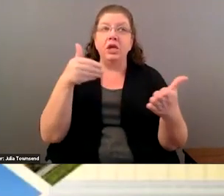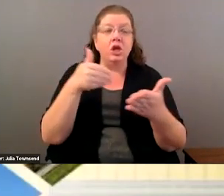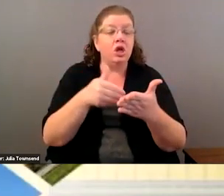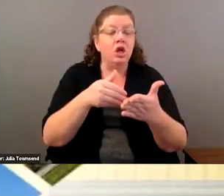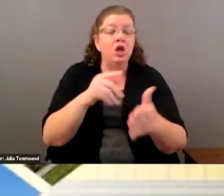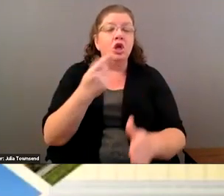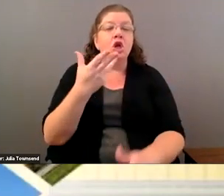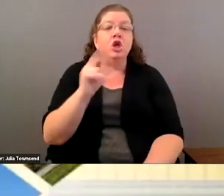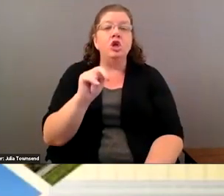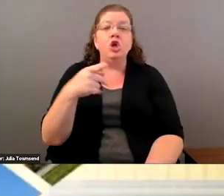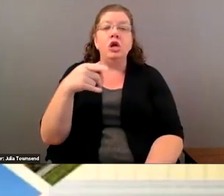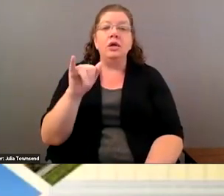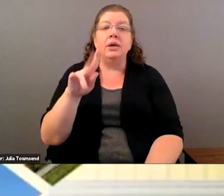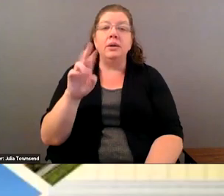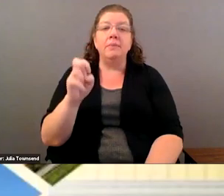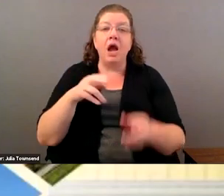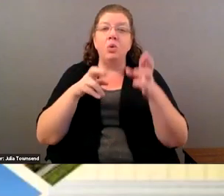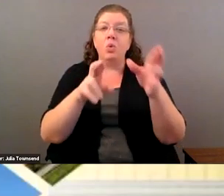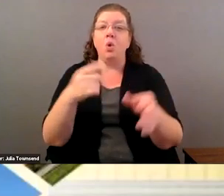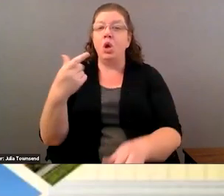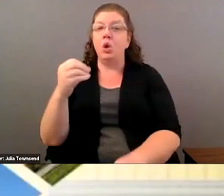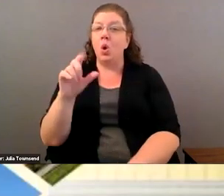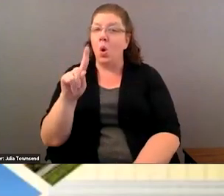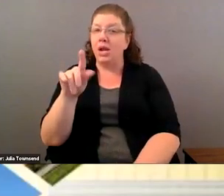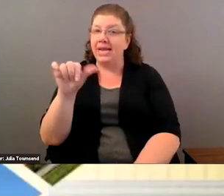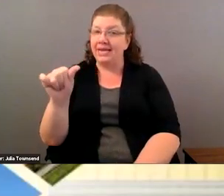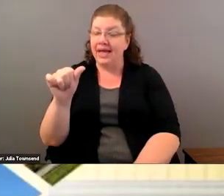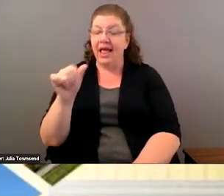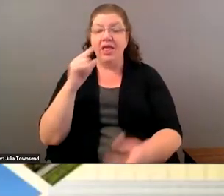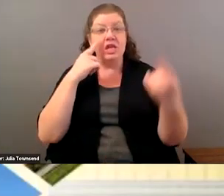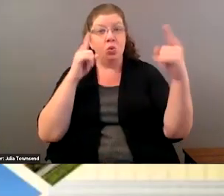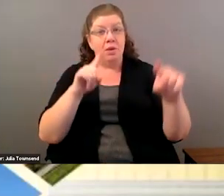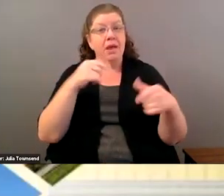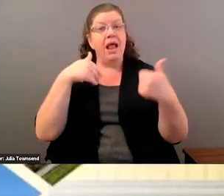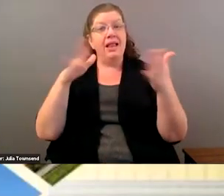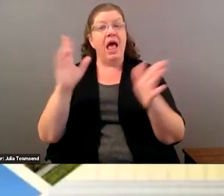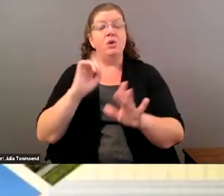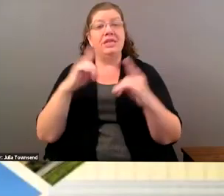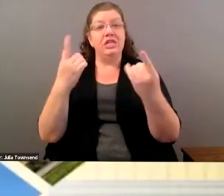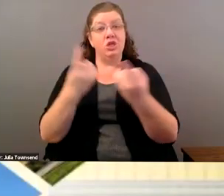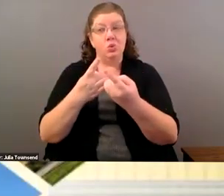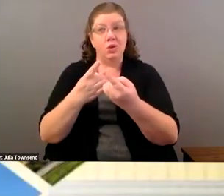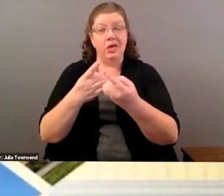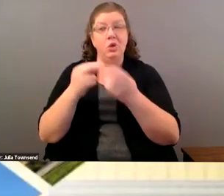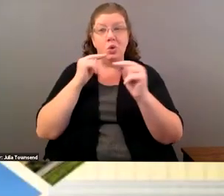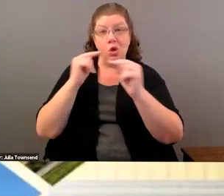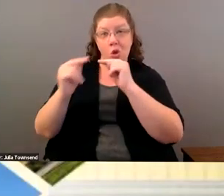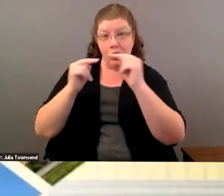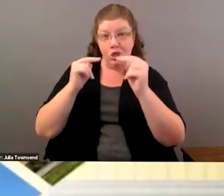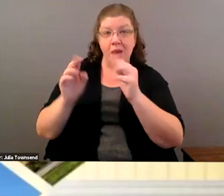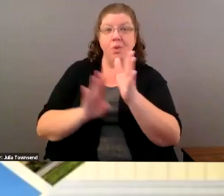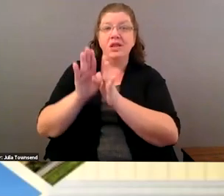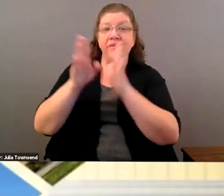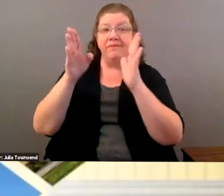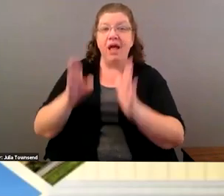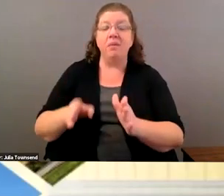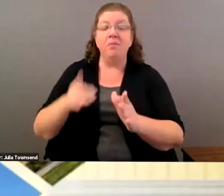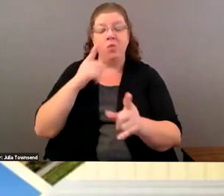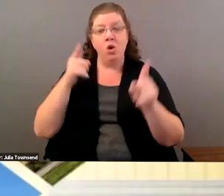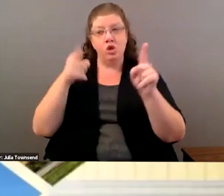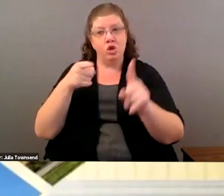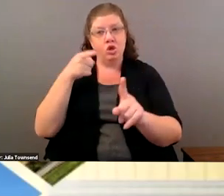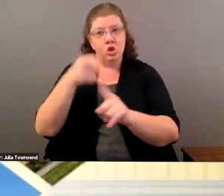y en éste pues está este lugar ubicado en coleta queremos tener